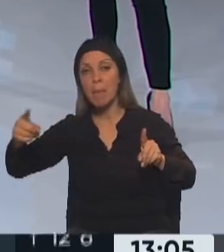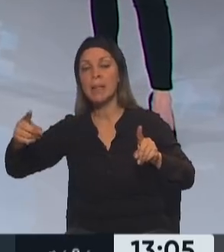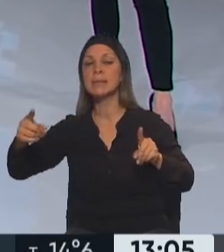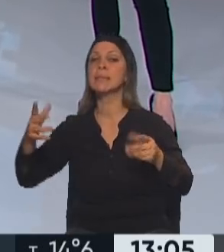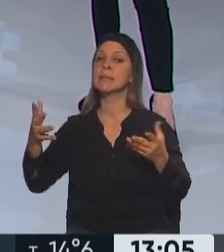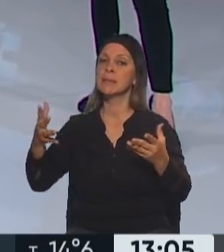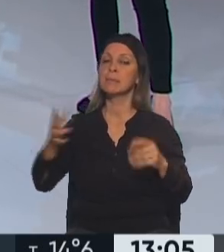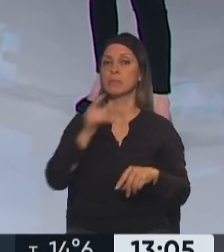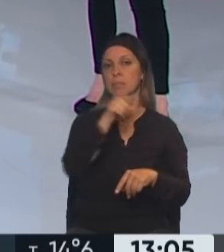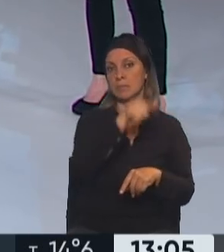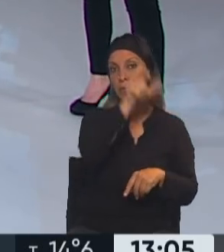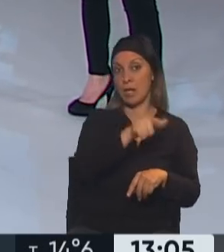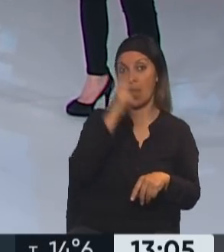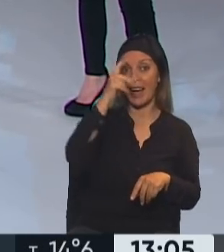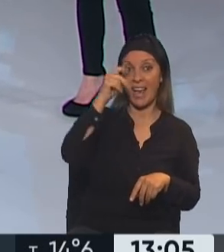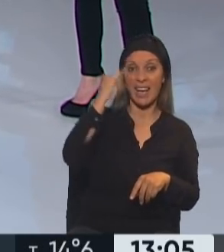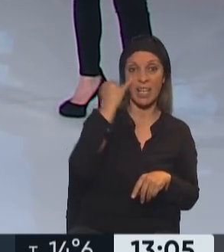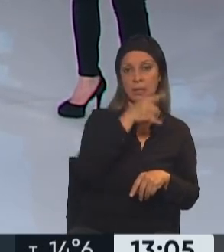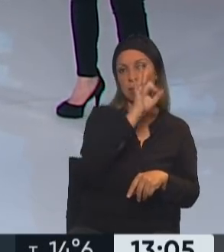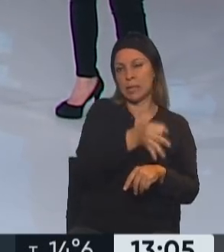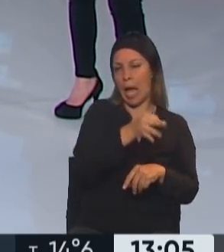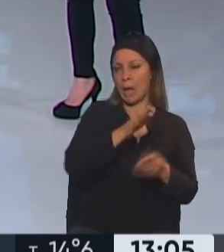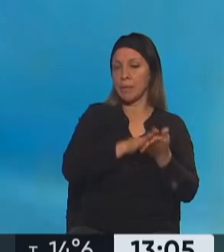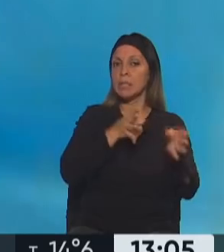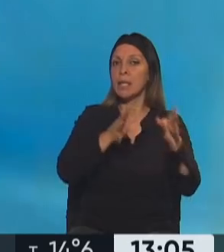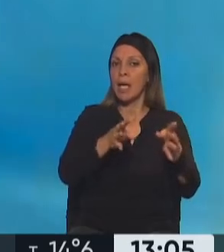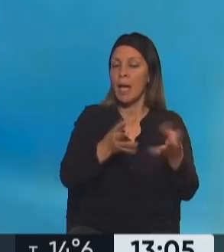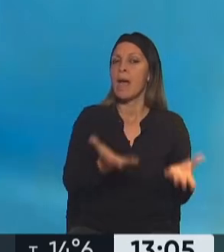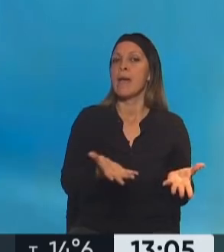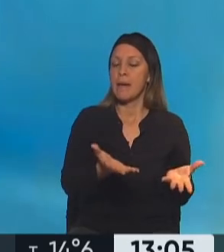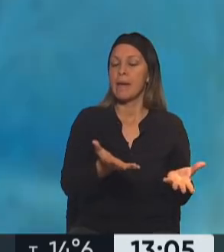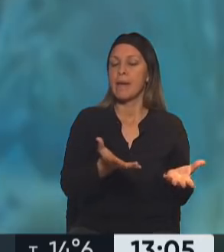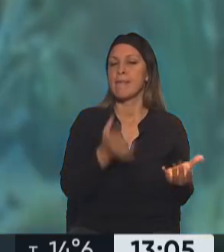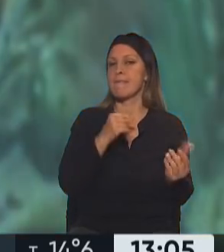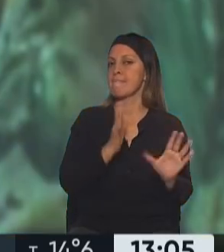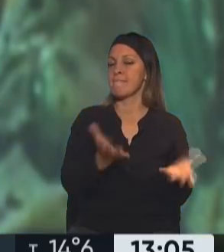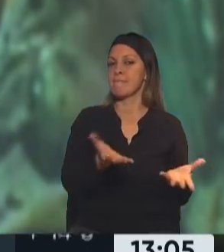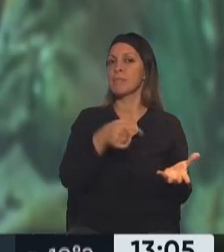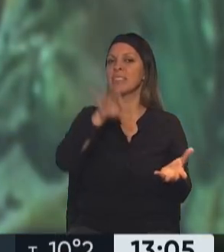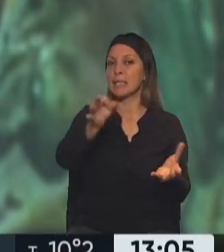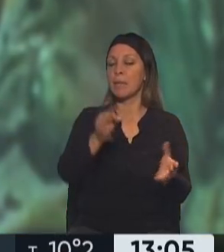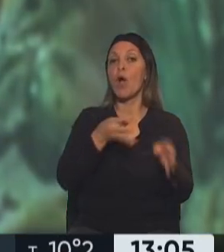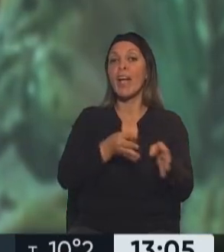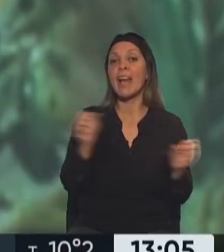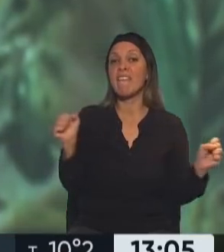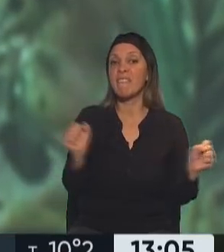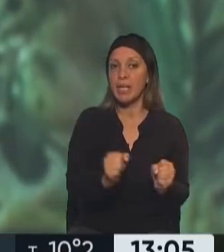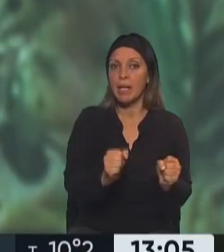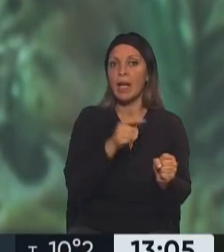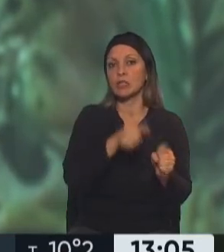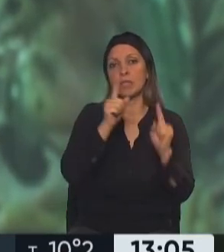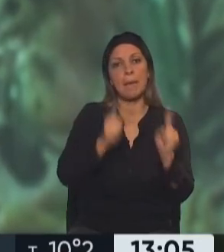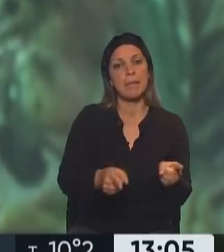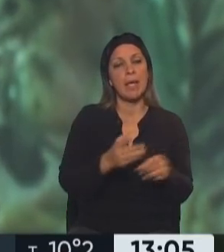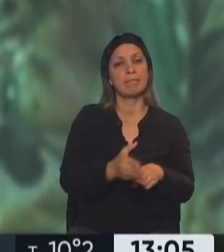en guerras híbridas. Exacto. Y en guerra fría también, experto en guerra fría. Y recordemos, la guerra fría también fue una antesala,